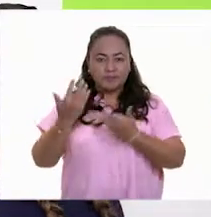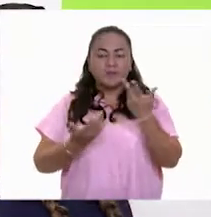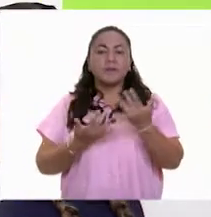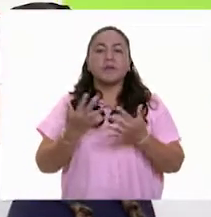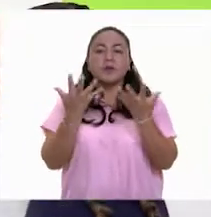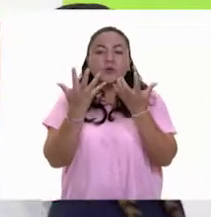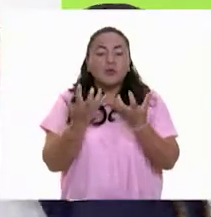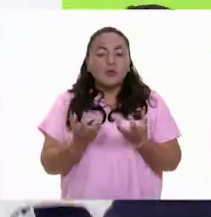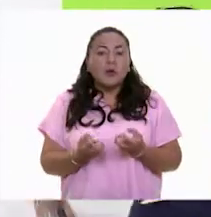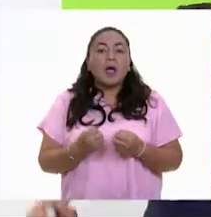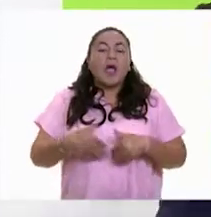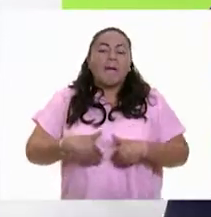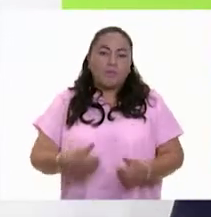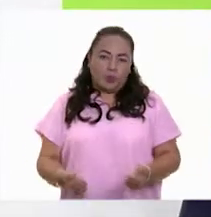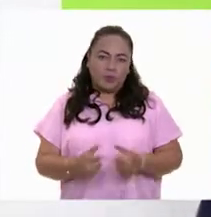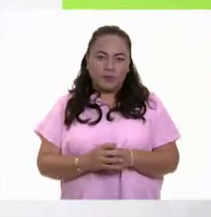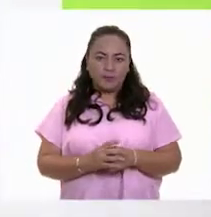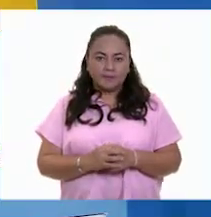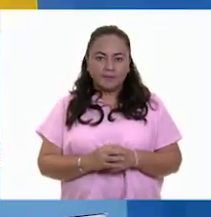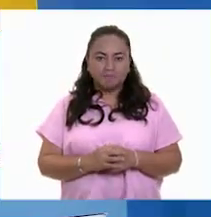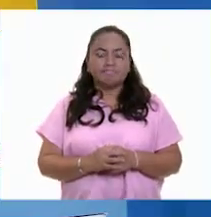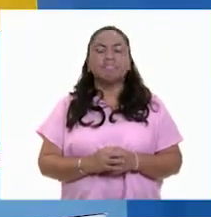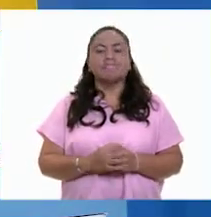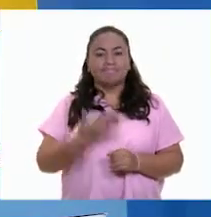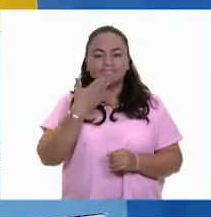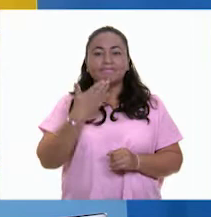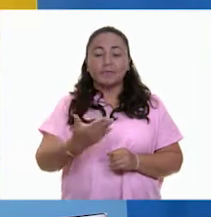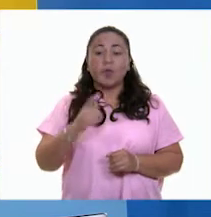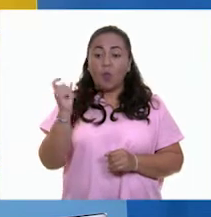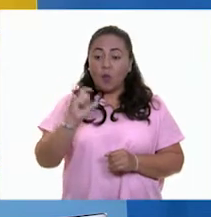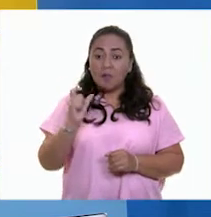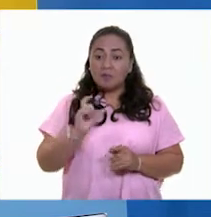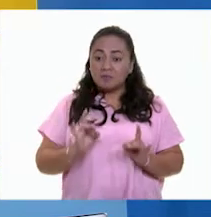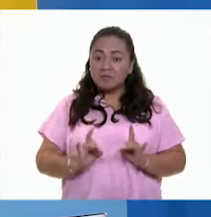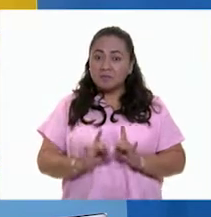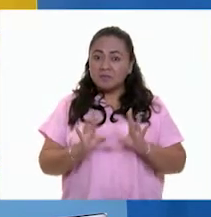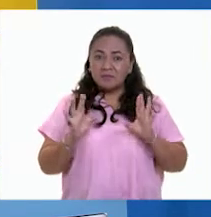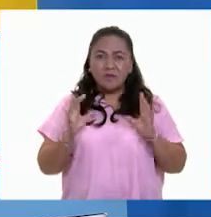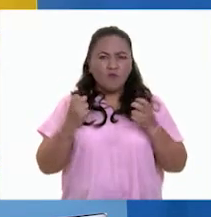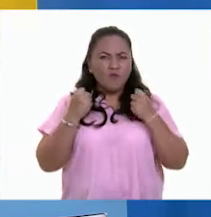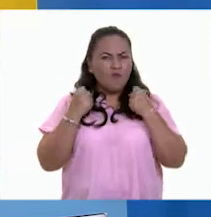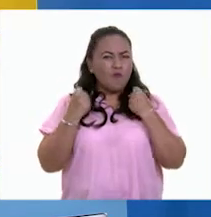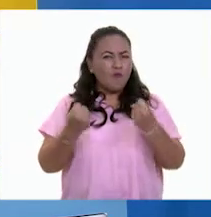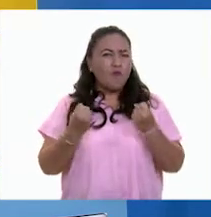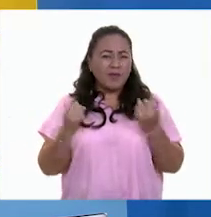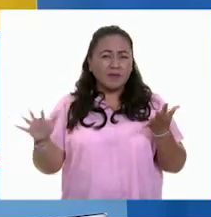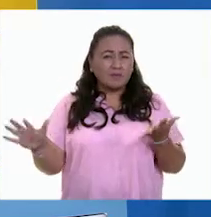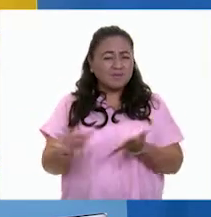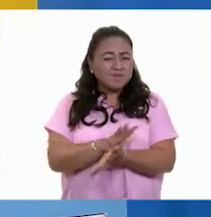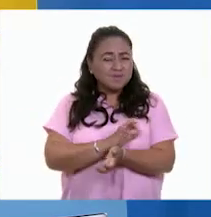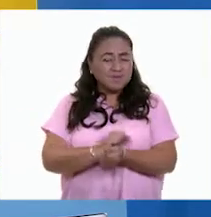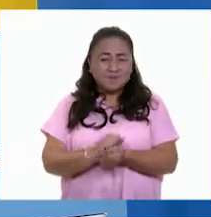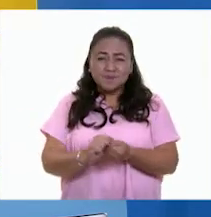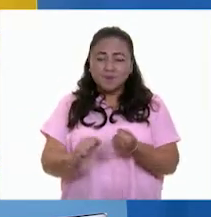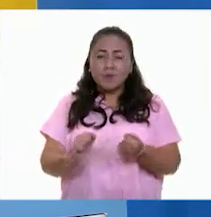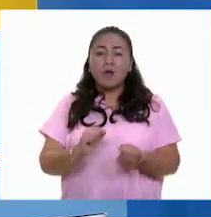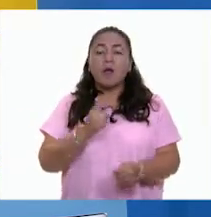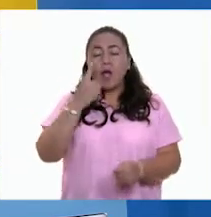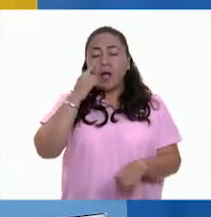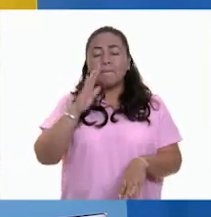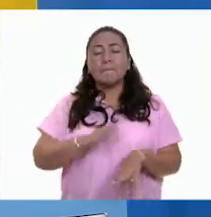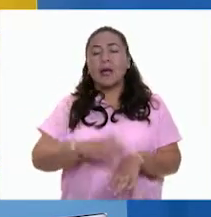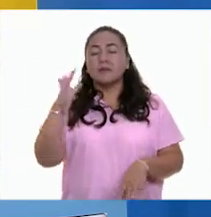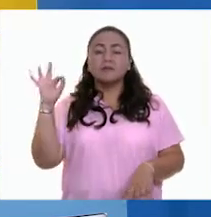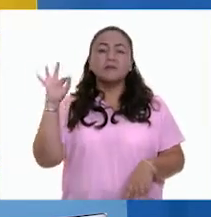hambruna. Muy bien. Efectivamente, cuando ocurren desastres muy fuertes, uno de los sectores